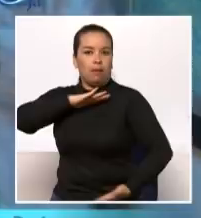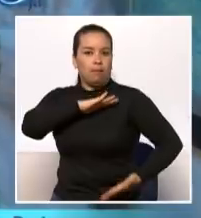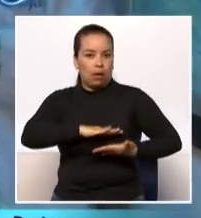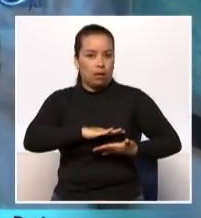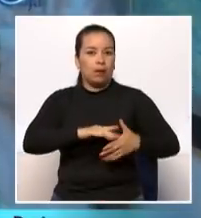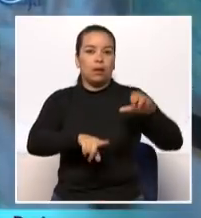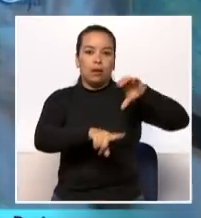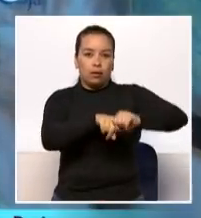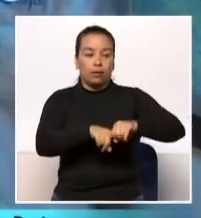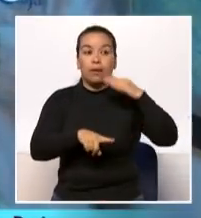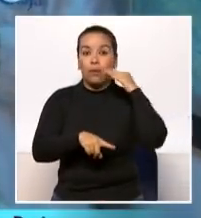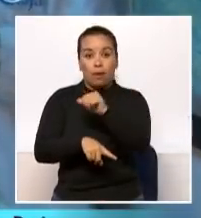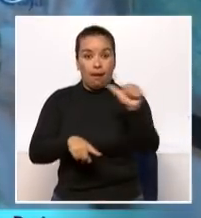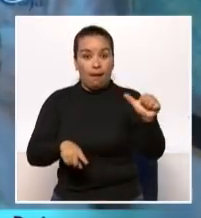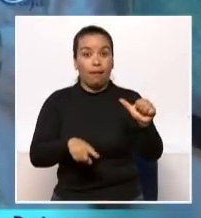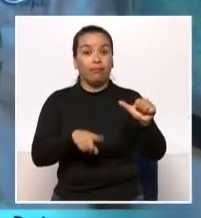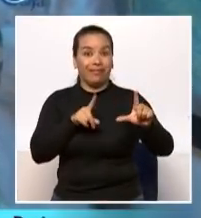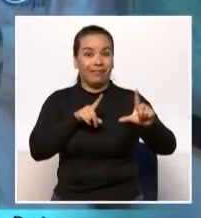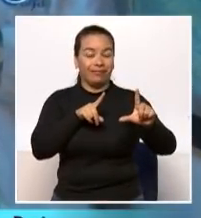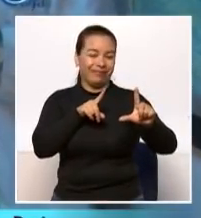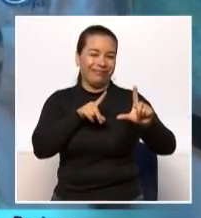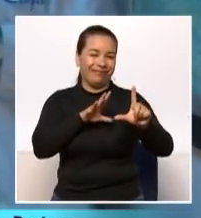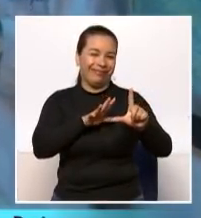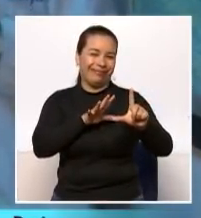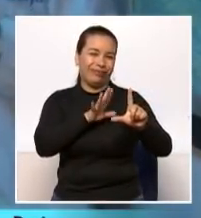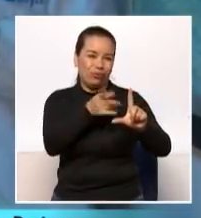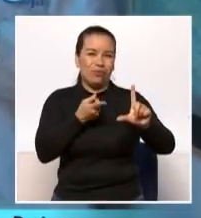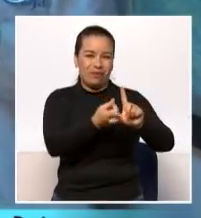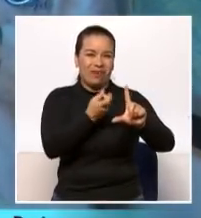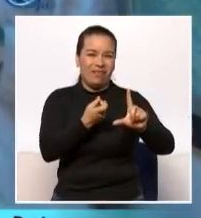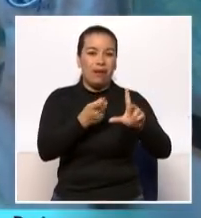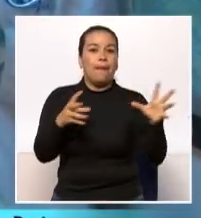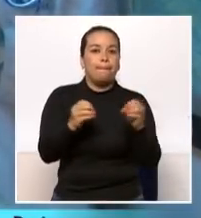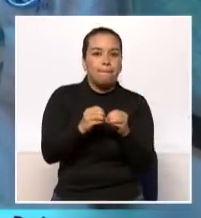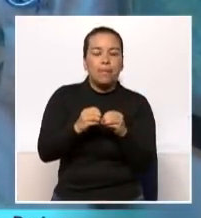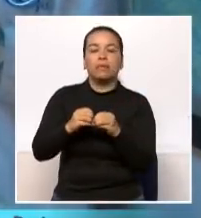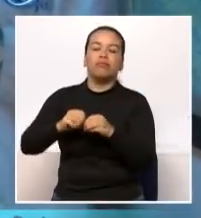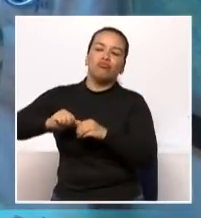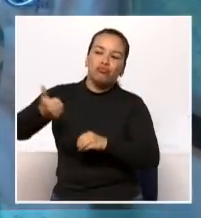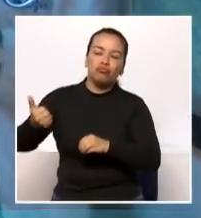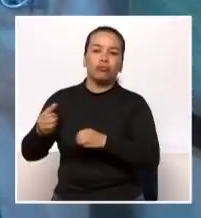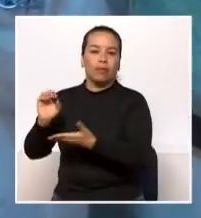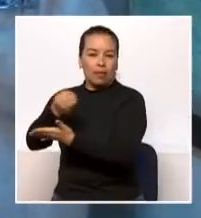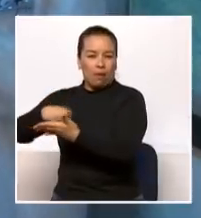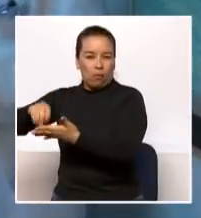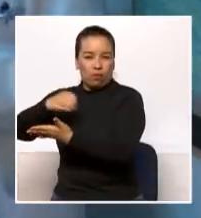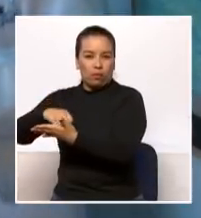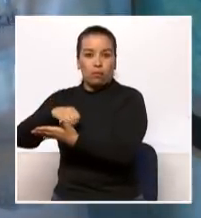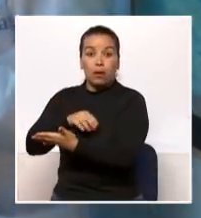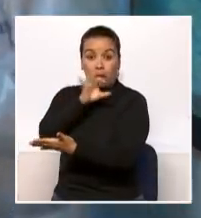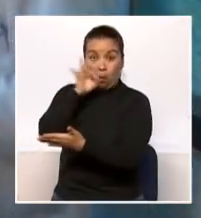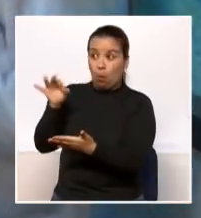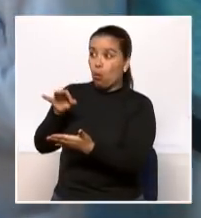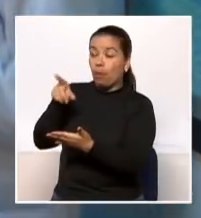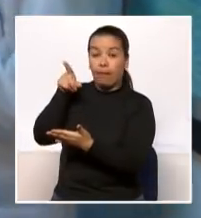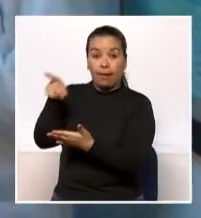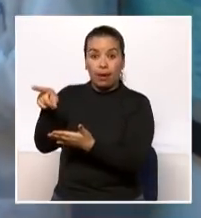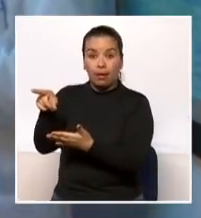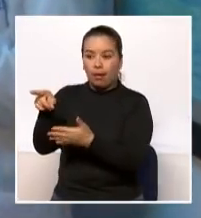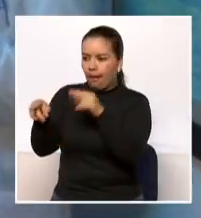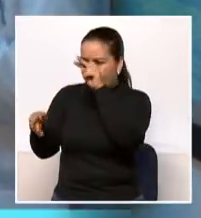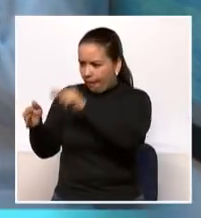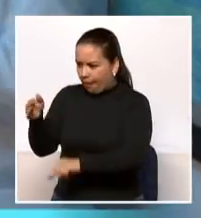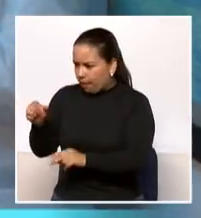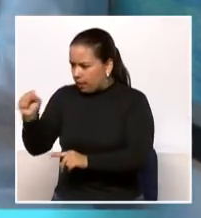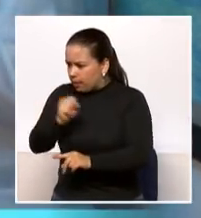con la ginecóloga. ¿Y en qué nos apoyamos después? En laboratorio clínico, porque entonces el doctor Juan Carlos encontró en el doctor César